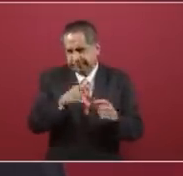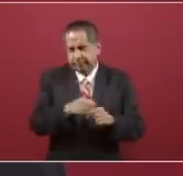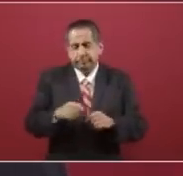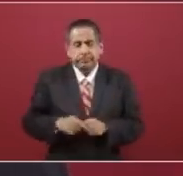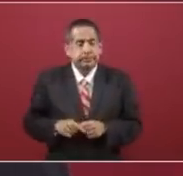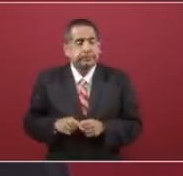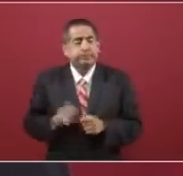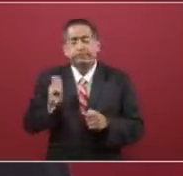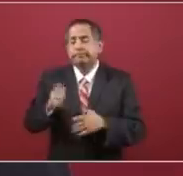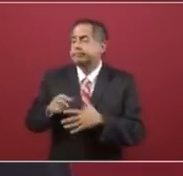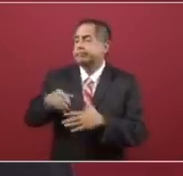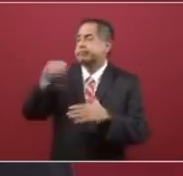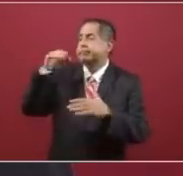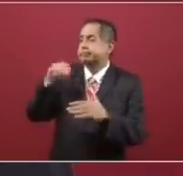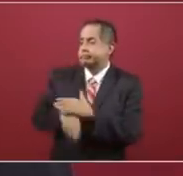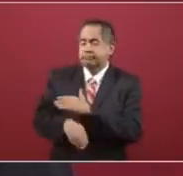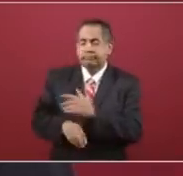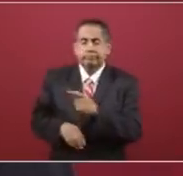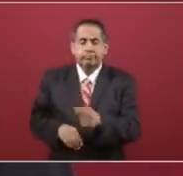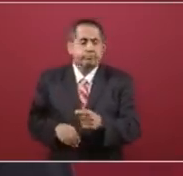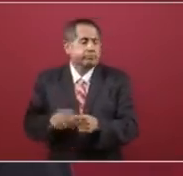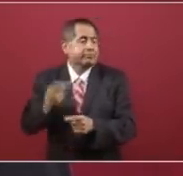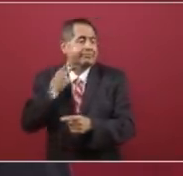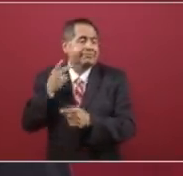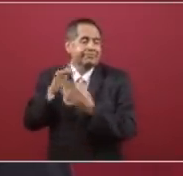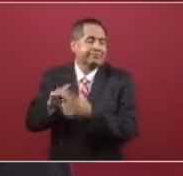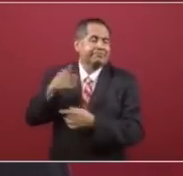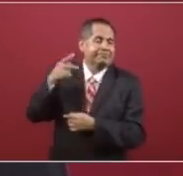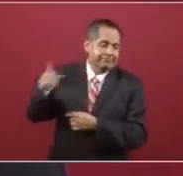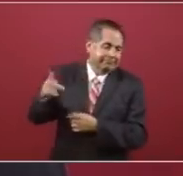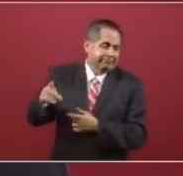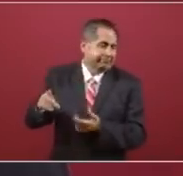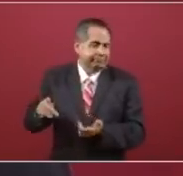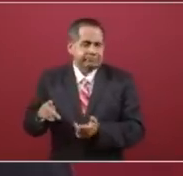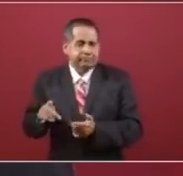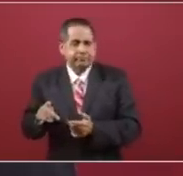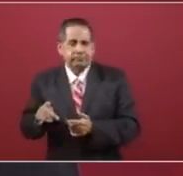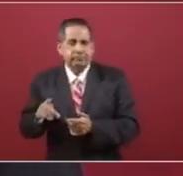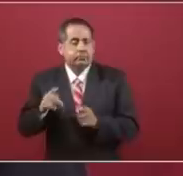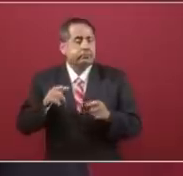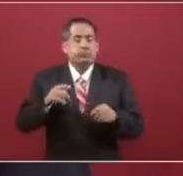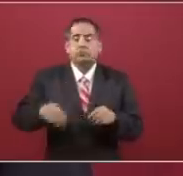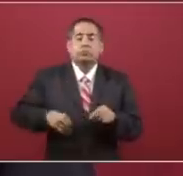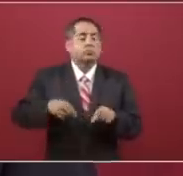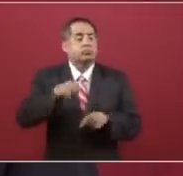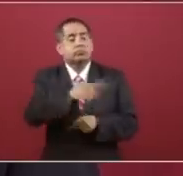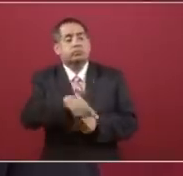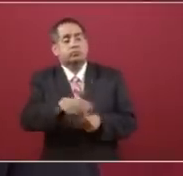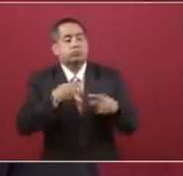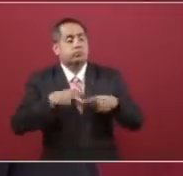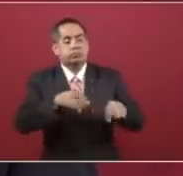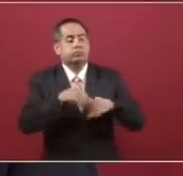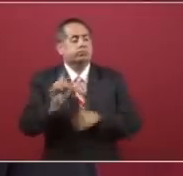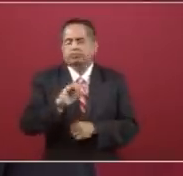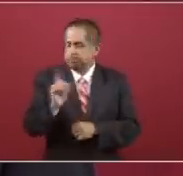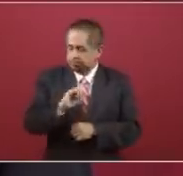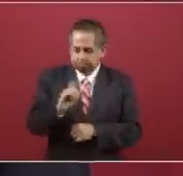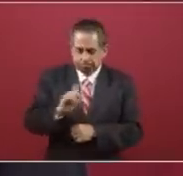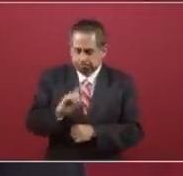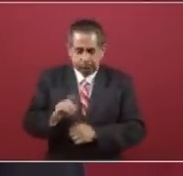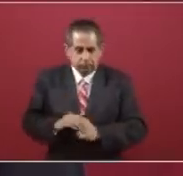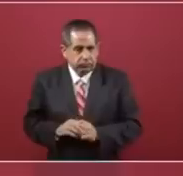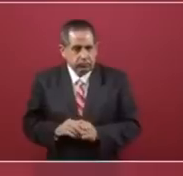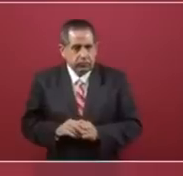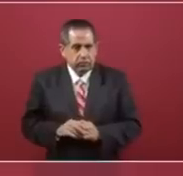fracaso de la política petrolera no se puede atribuir a los trabajadores.